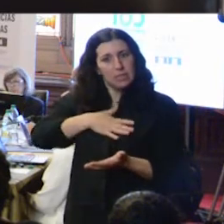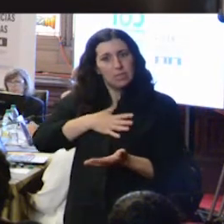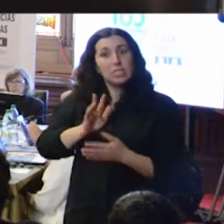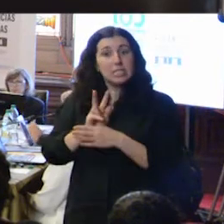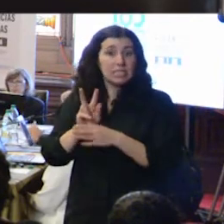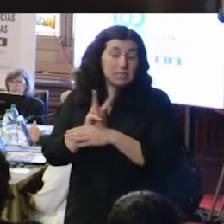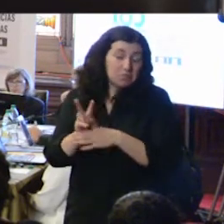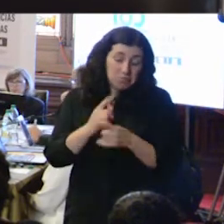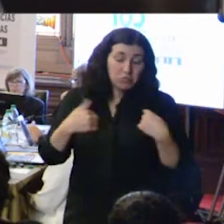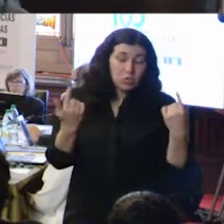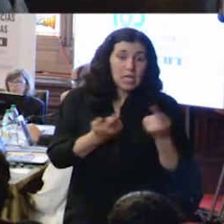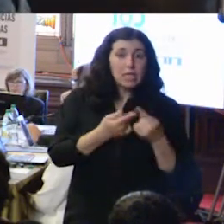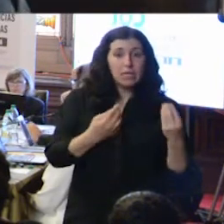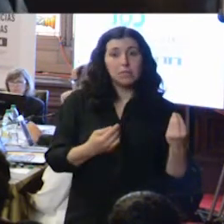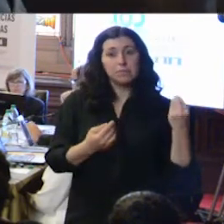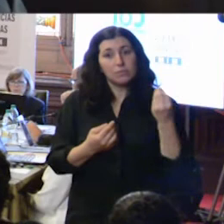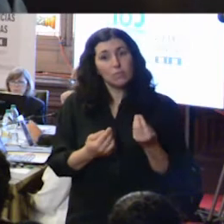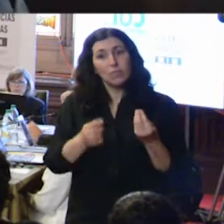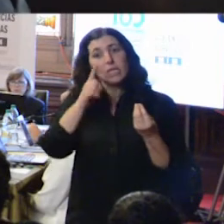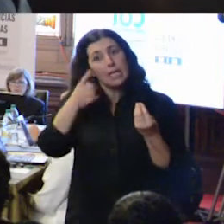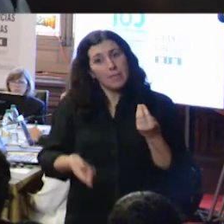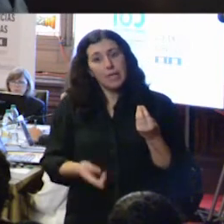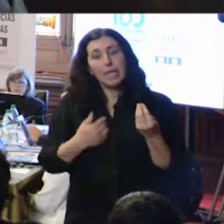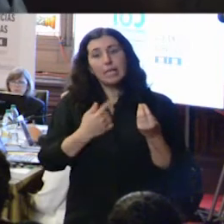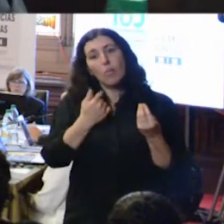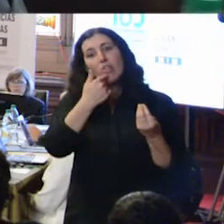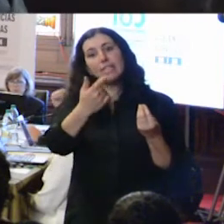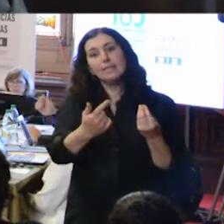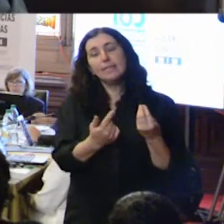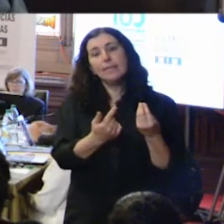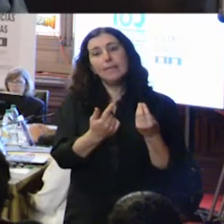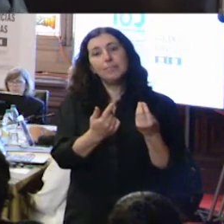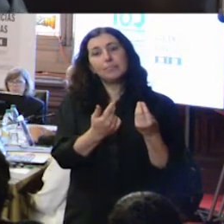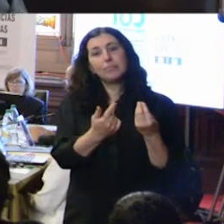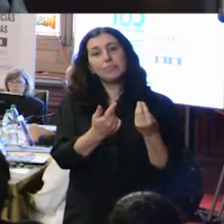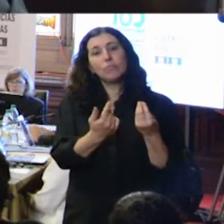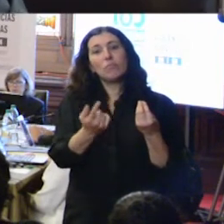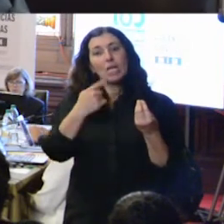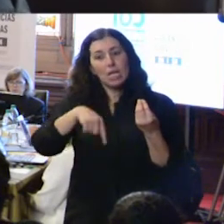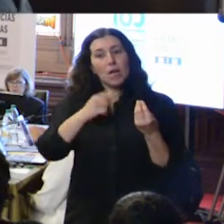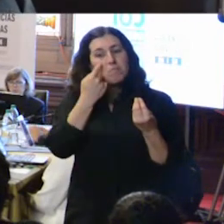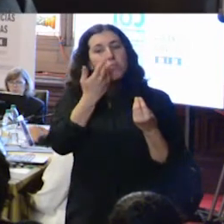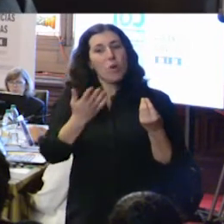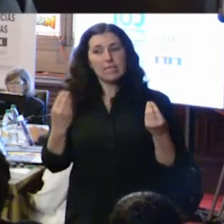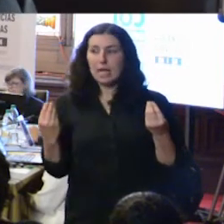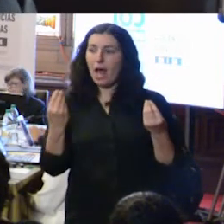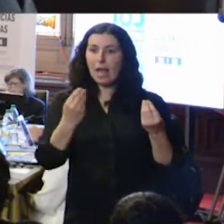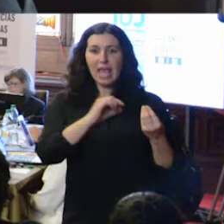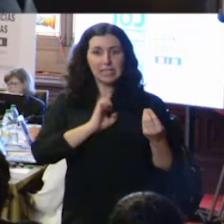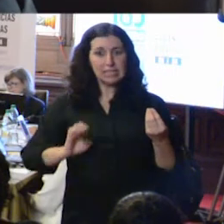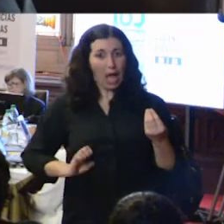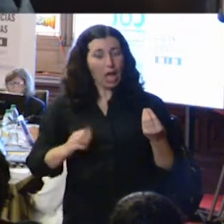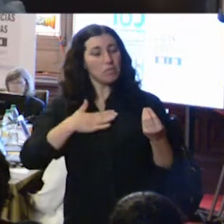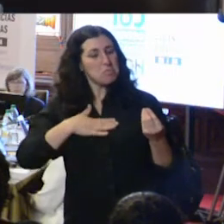La sociedad civil, igualmente, pues como decía, la disposición que expresa el Estado